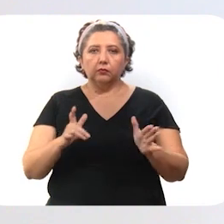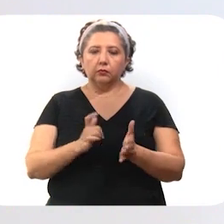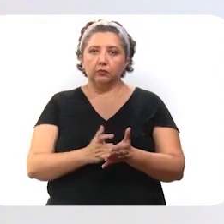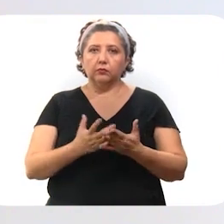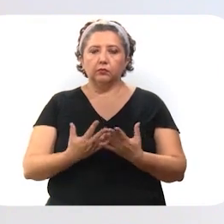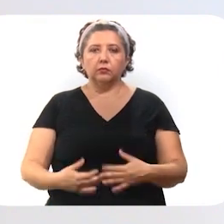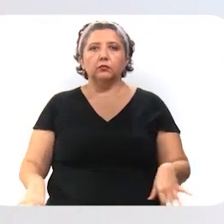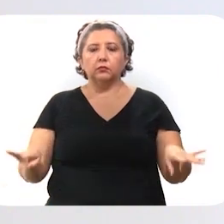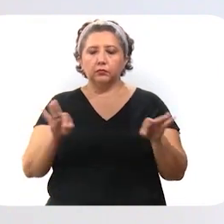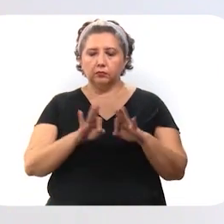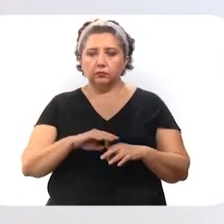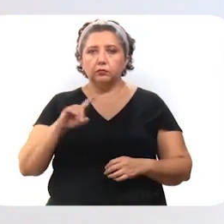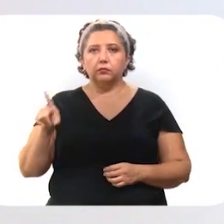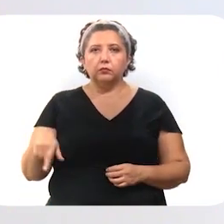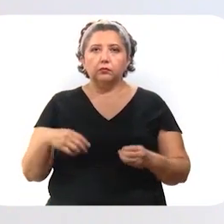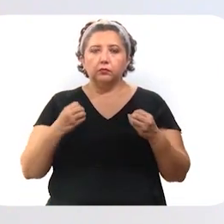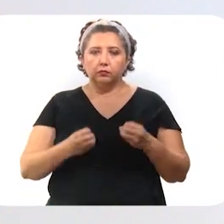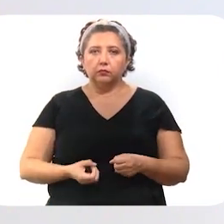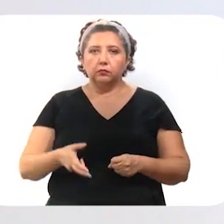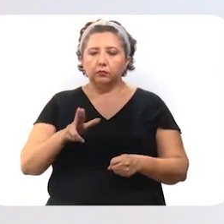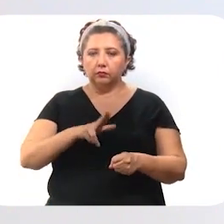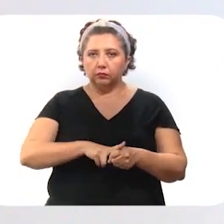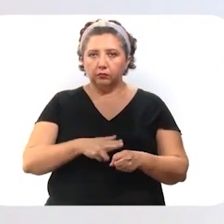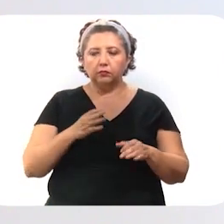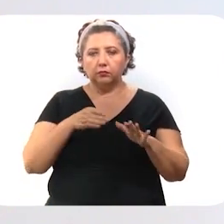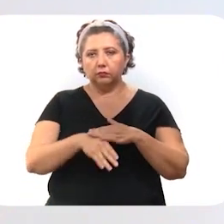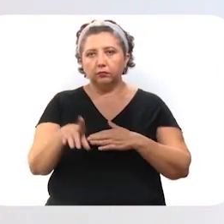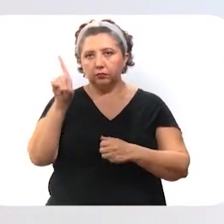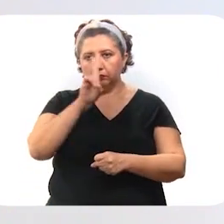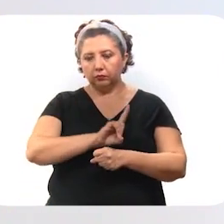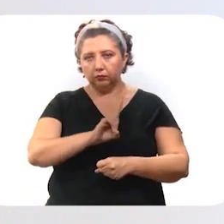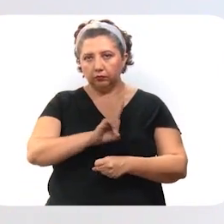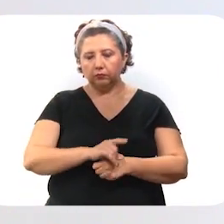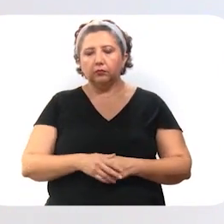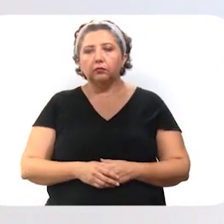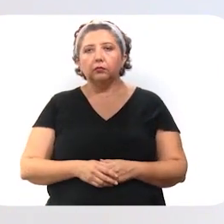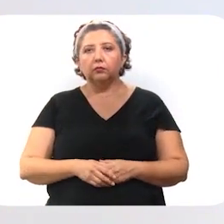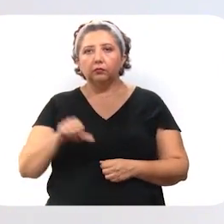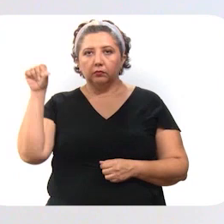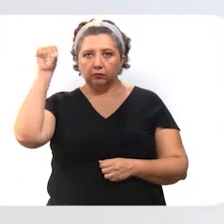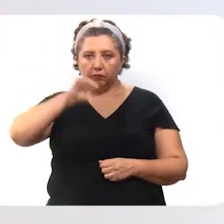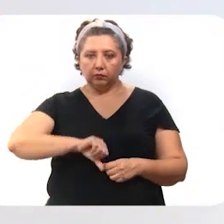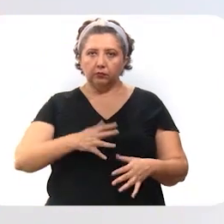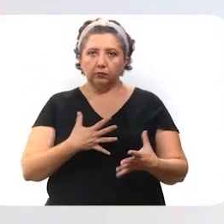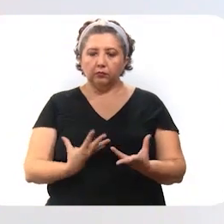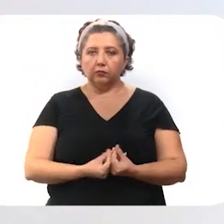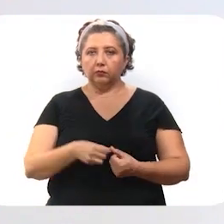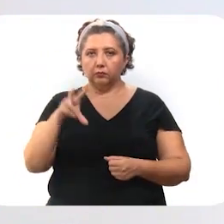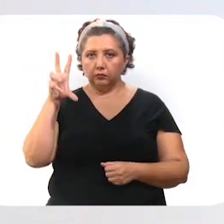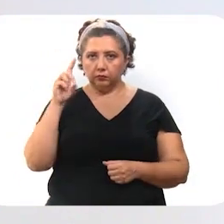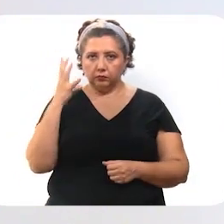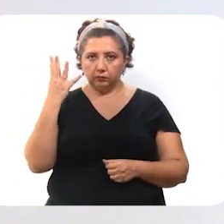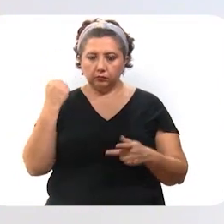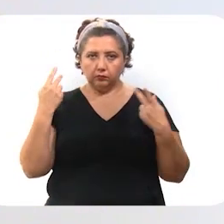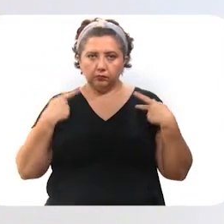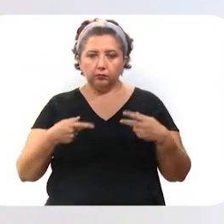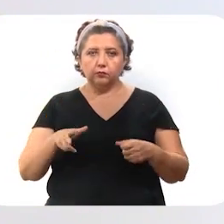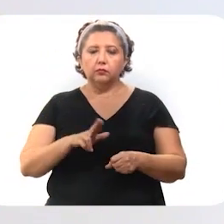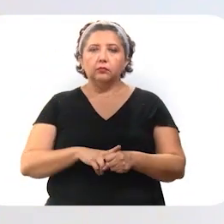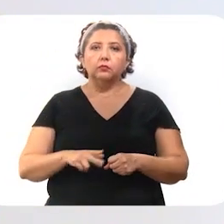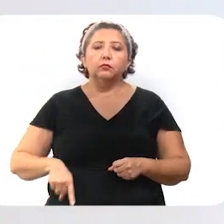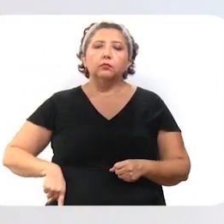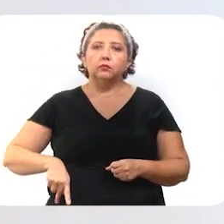en la reapertura económica los datos más importantes son la ocupación hospitalaria y los ingresos diarios. El día de hoy tenemos 39 pacientes en